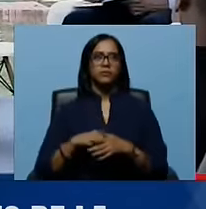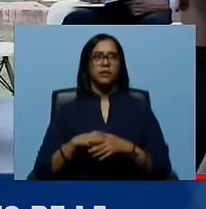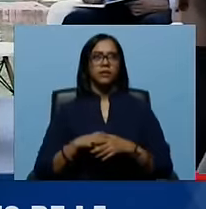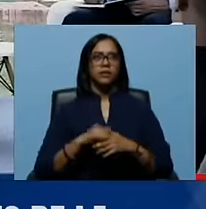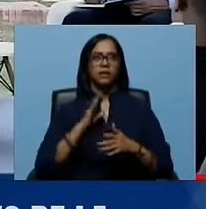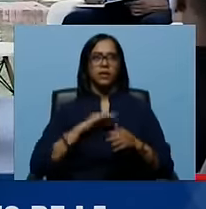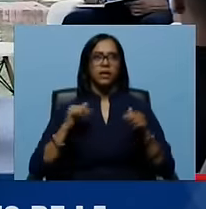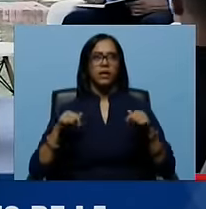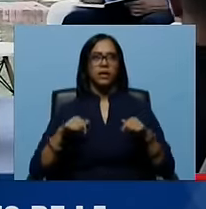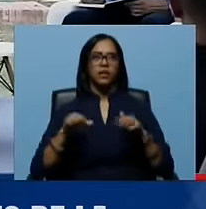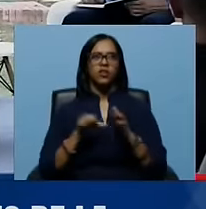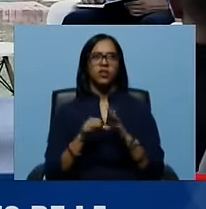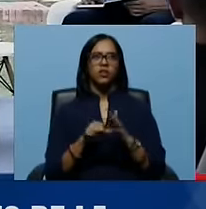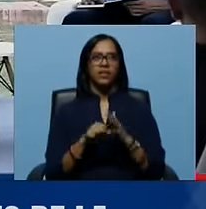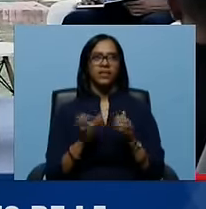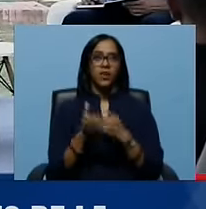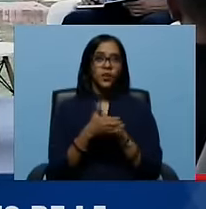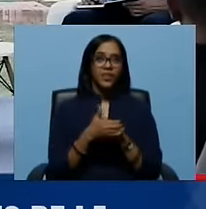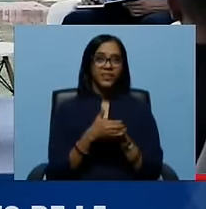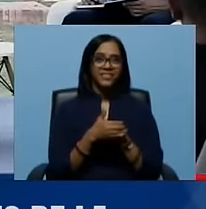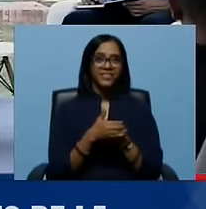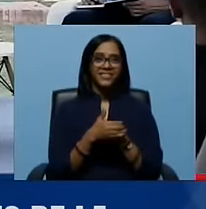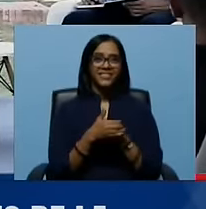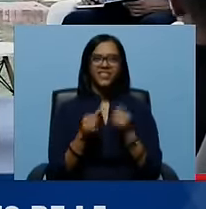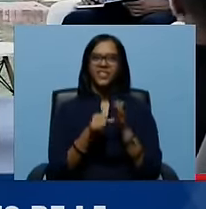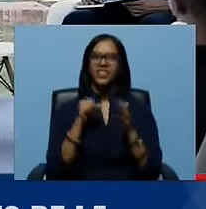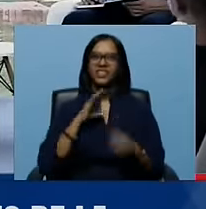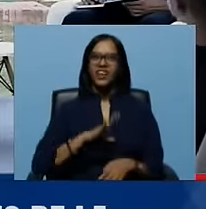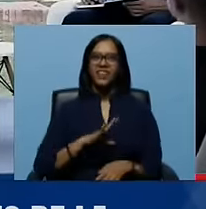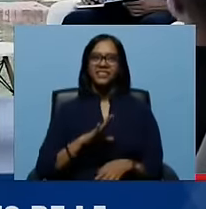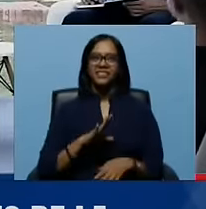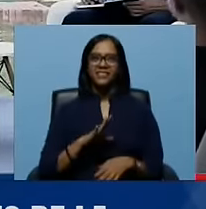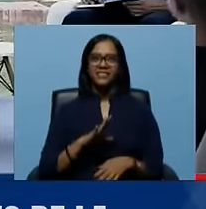¿Está aquí? ¿Dónde? ¿Está escondido? ¿Dónde está?